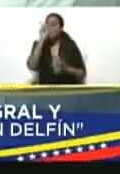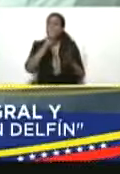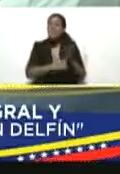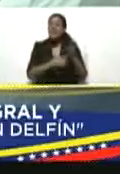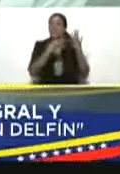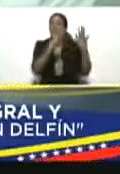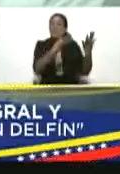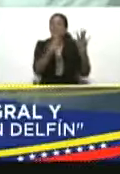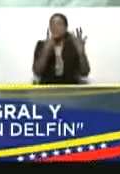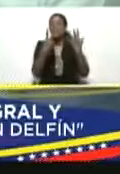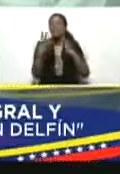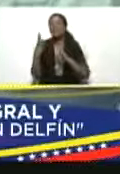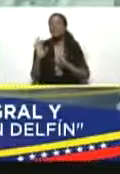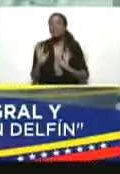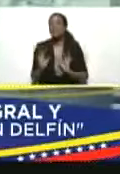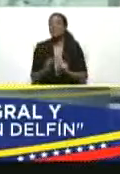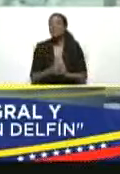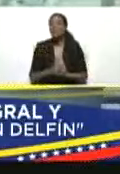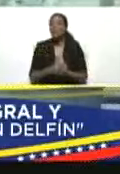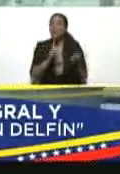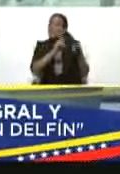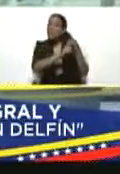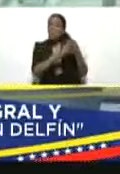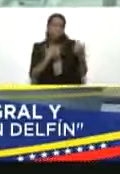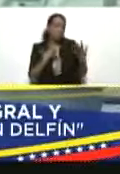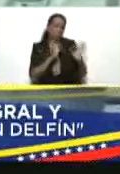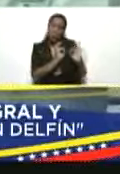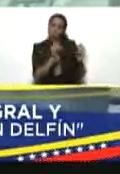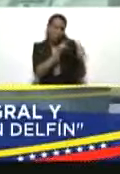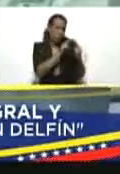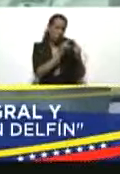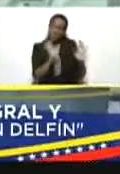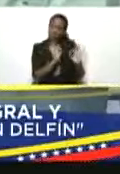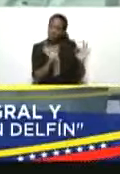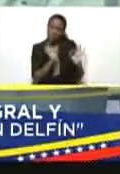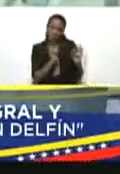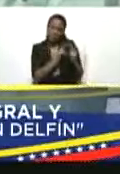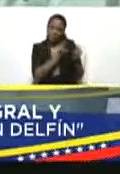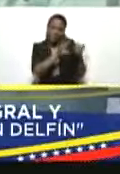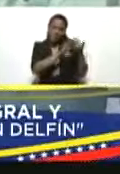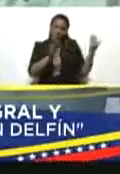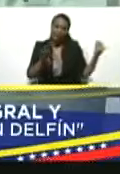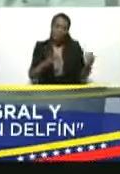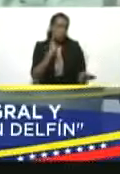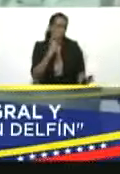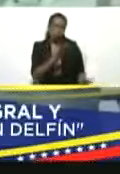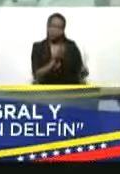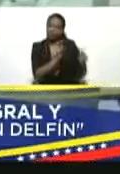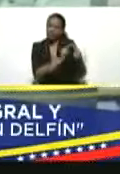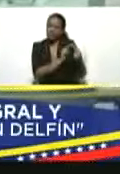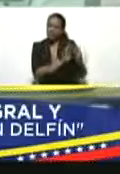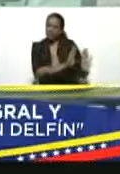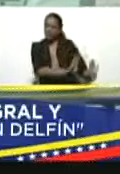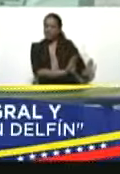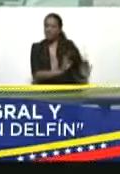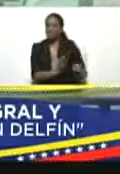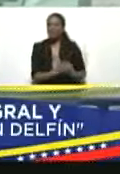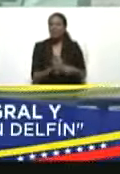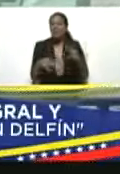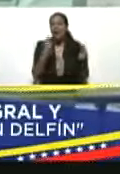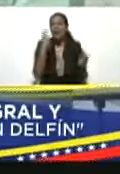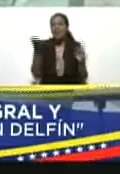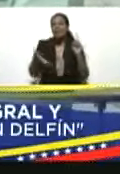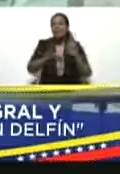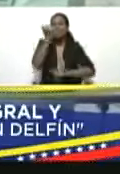vi y silita no estaba porque todavía no la conocía ella se negaba que yo la conociera hasta que